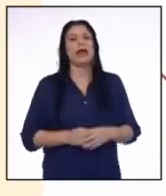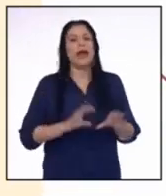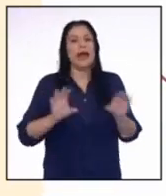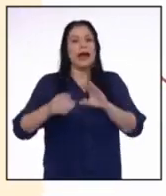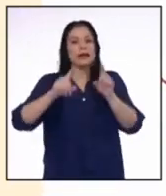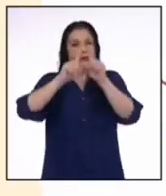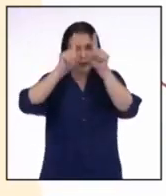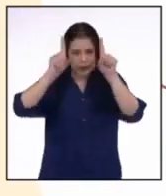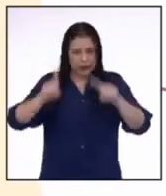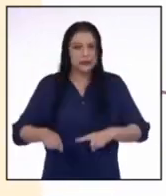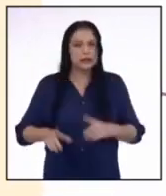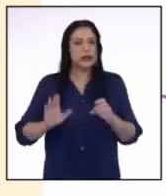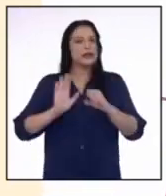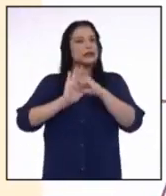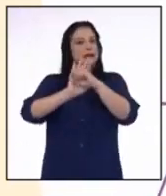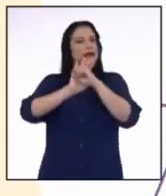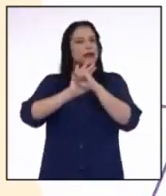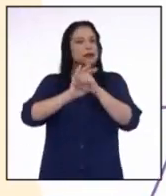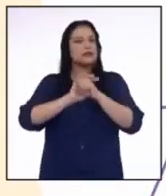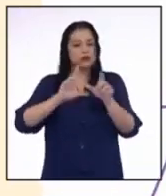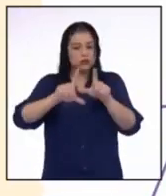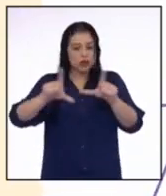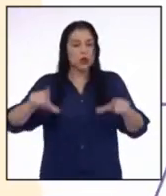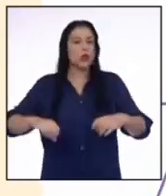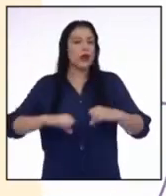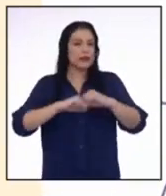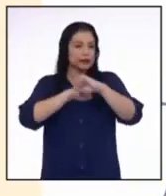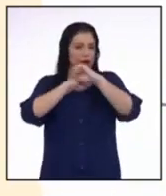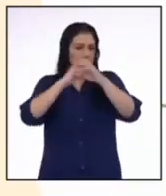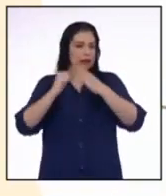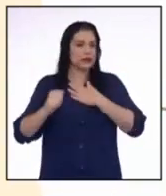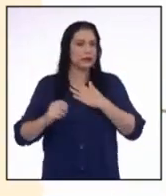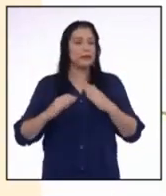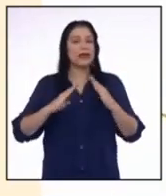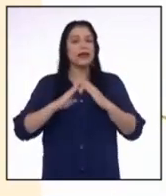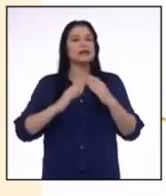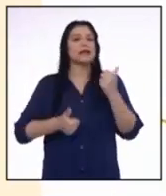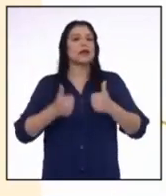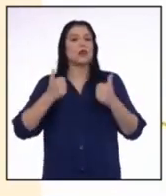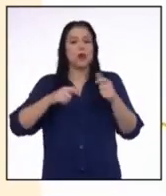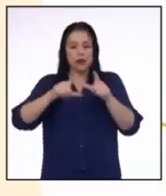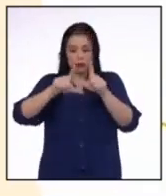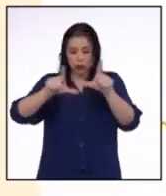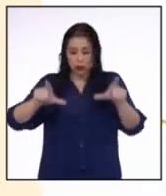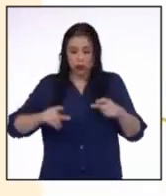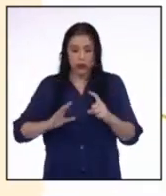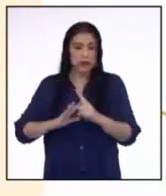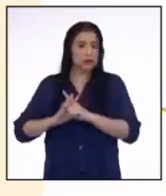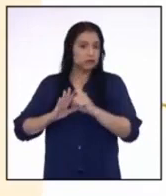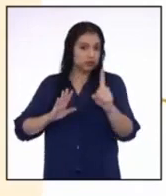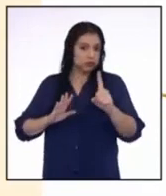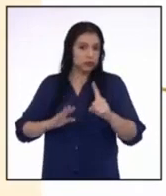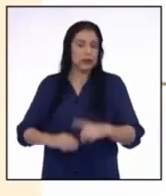Elaborar carteles de señalización de zonas seguras en mi casa y de las rutas de evacuación.